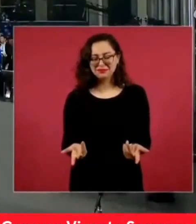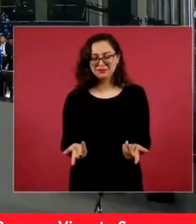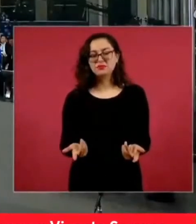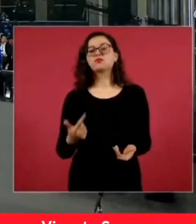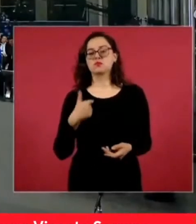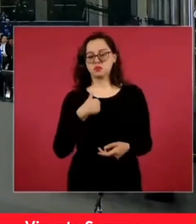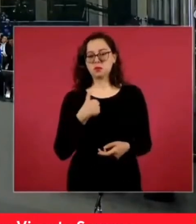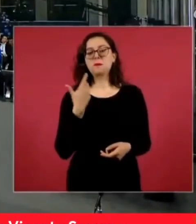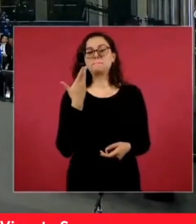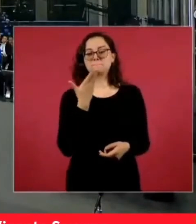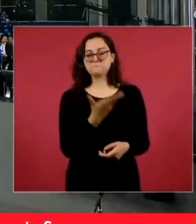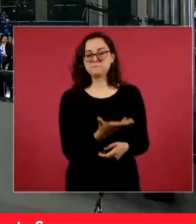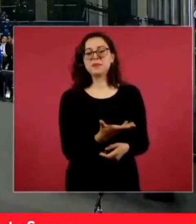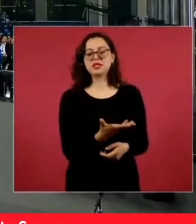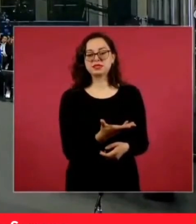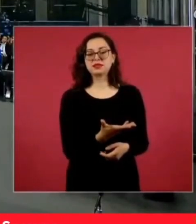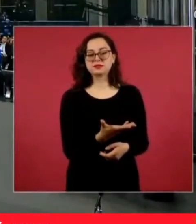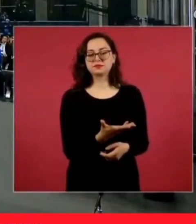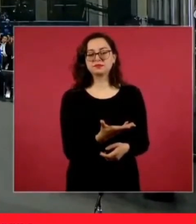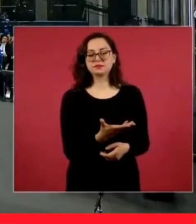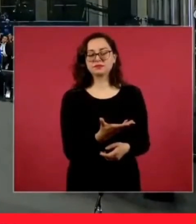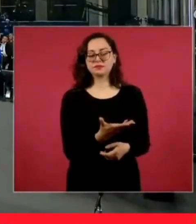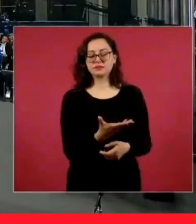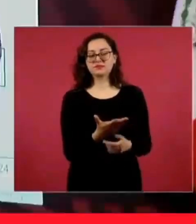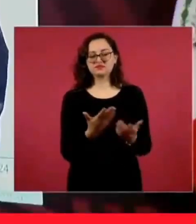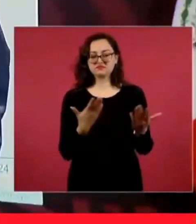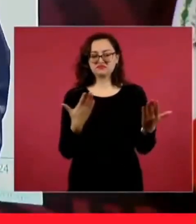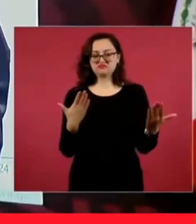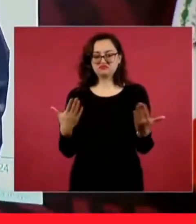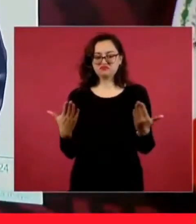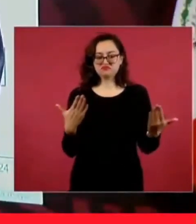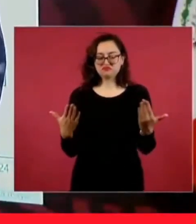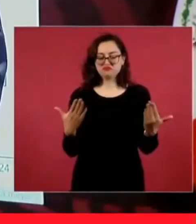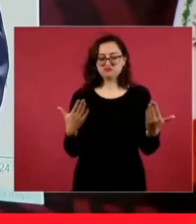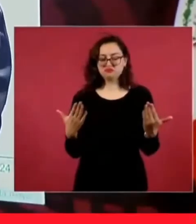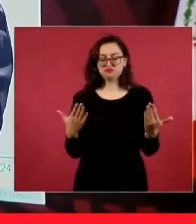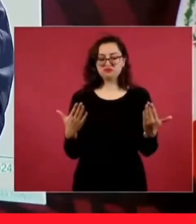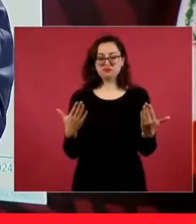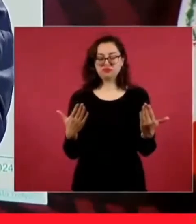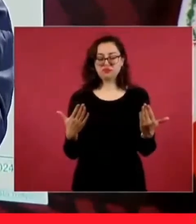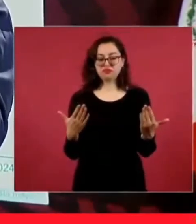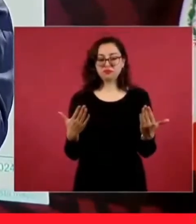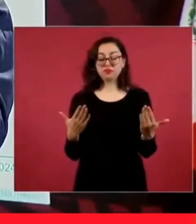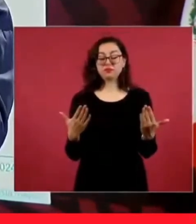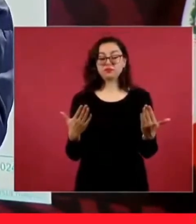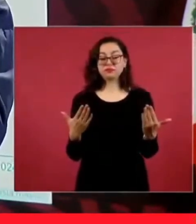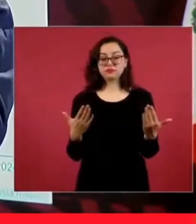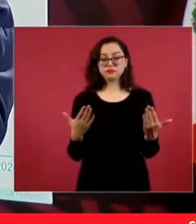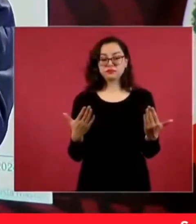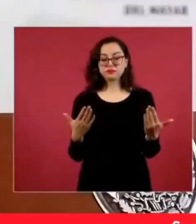pedí que hagan un comparativo de cuánto se endeudaron